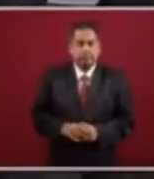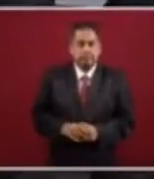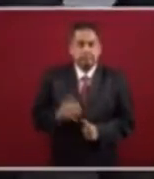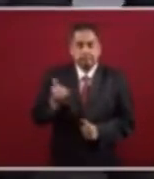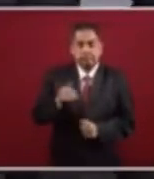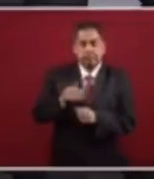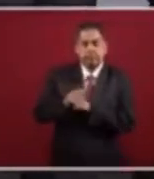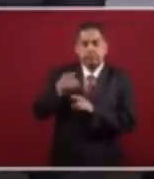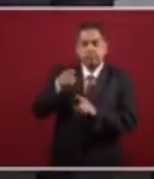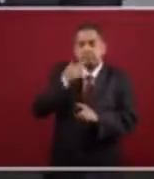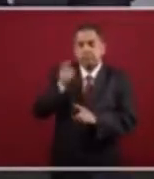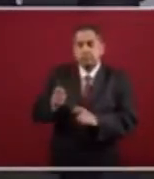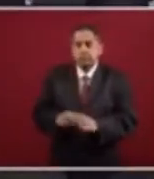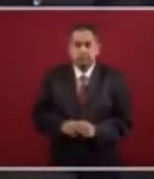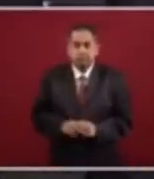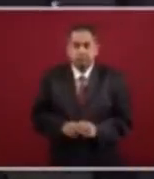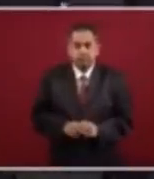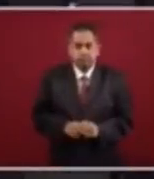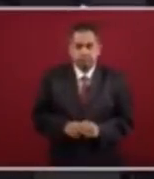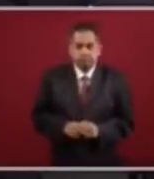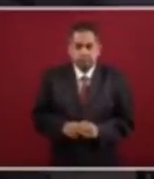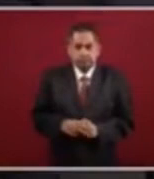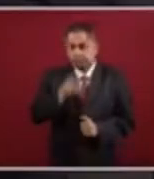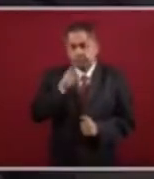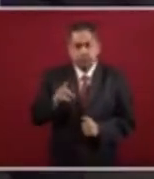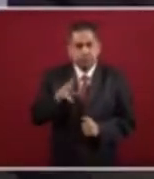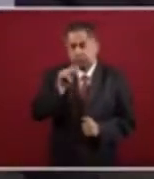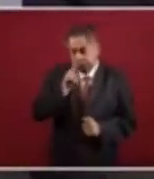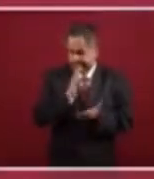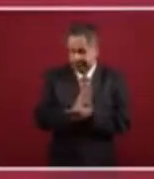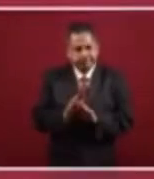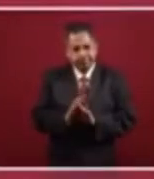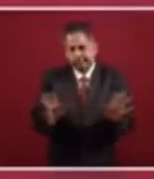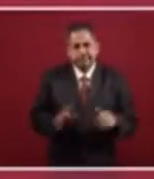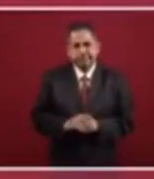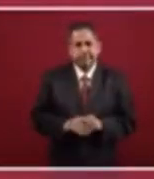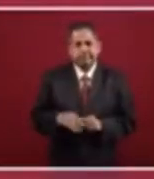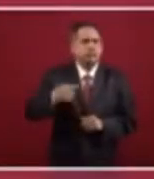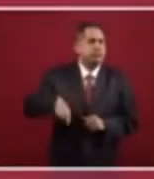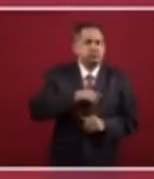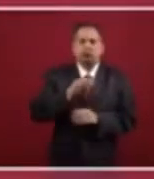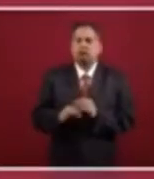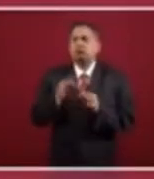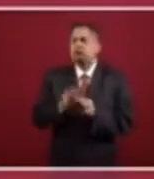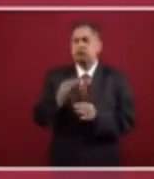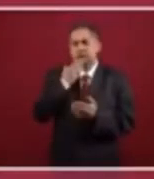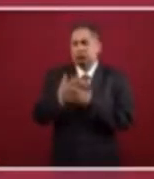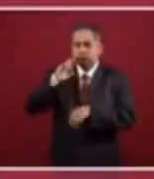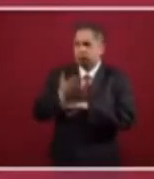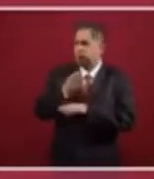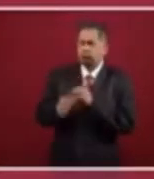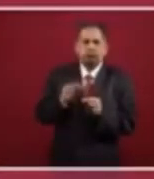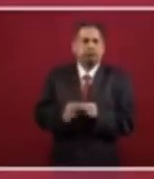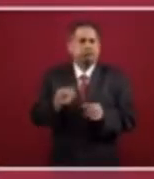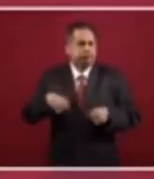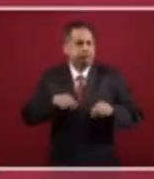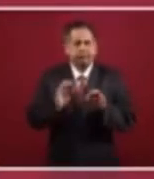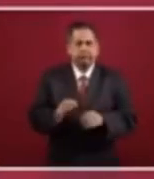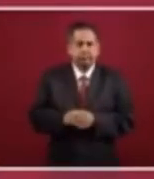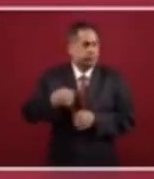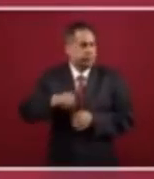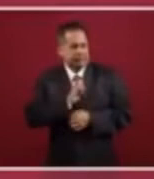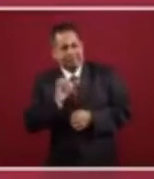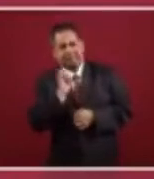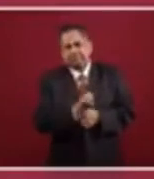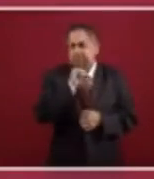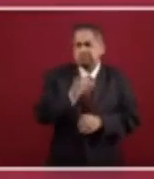y lo mejor, pues es decir no a la violencia, nosotros estamos cumpliendo nuestra responsabilidad. No odiamos a